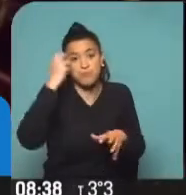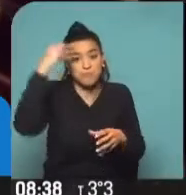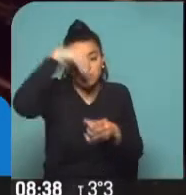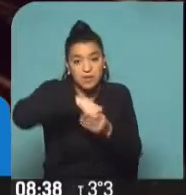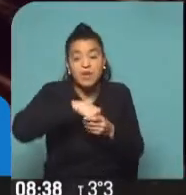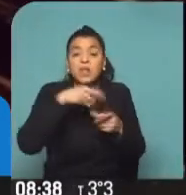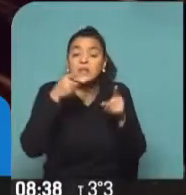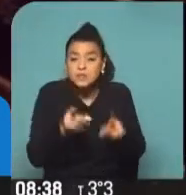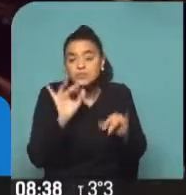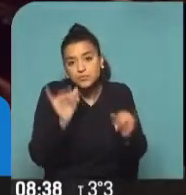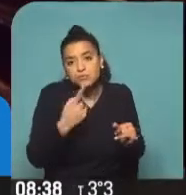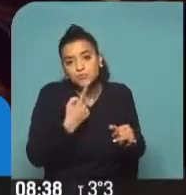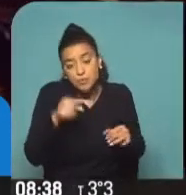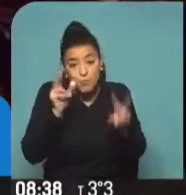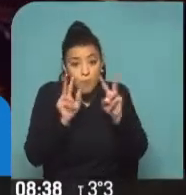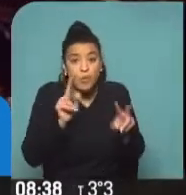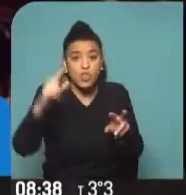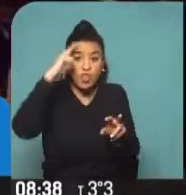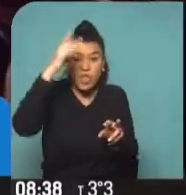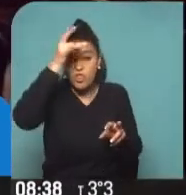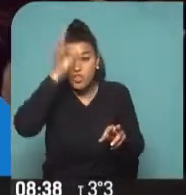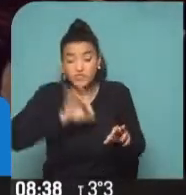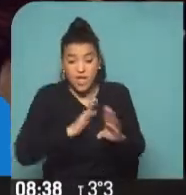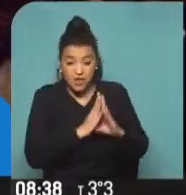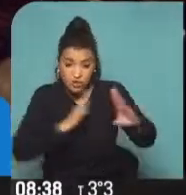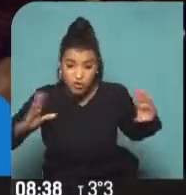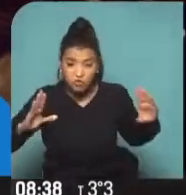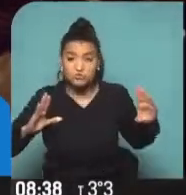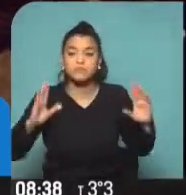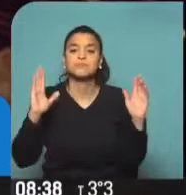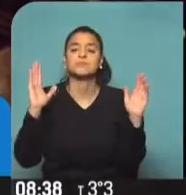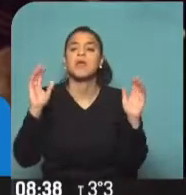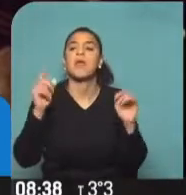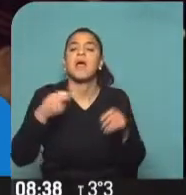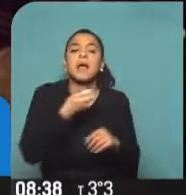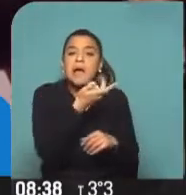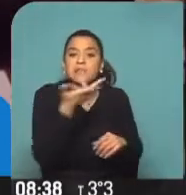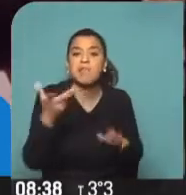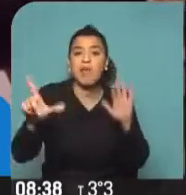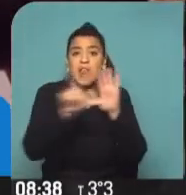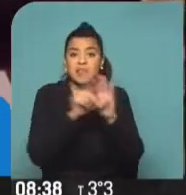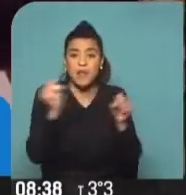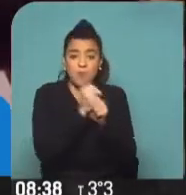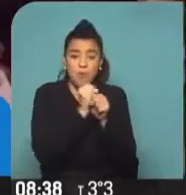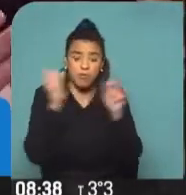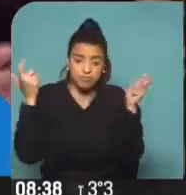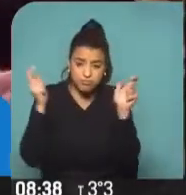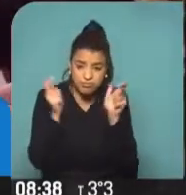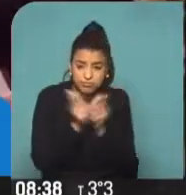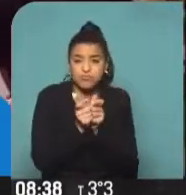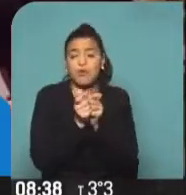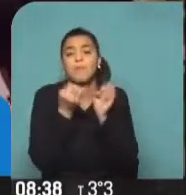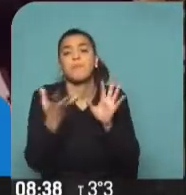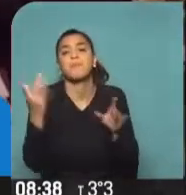absolutamente, pero lo que vemos en estos 10, 12 años es que se redujo la cantidad de leyes aprobadas respecto a el